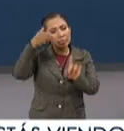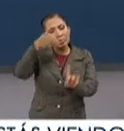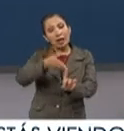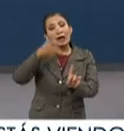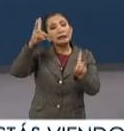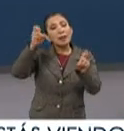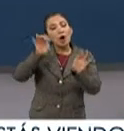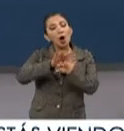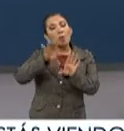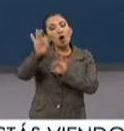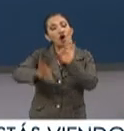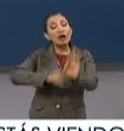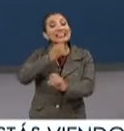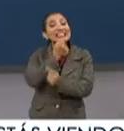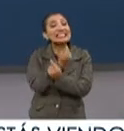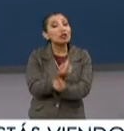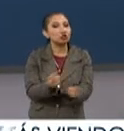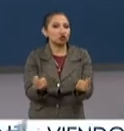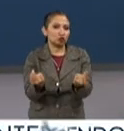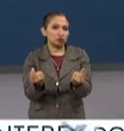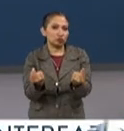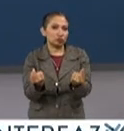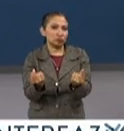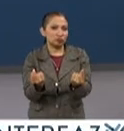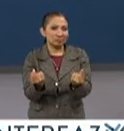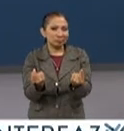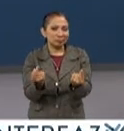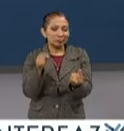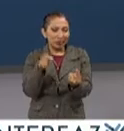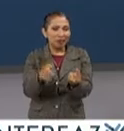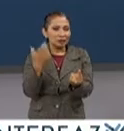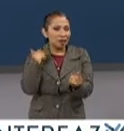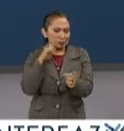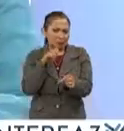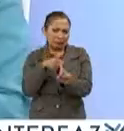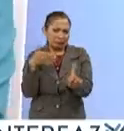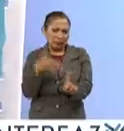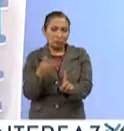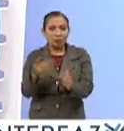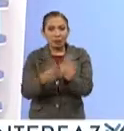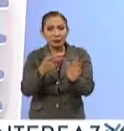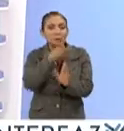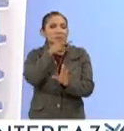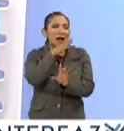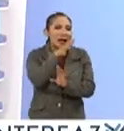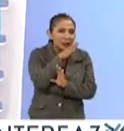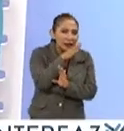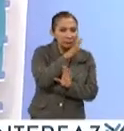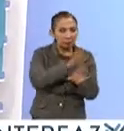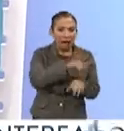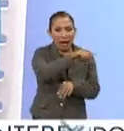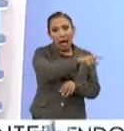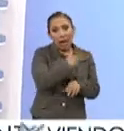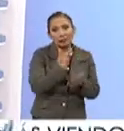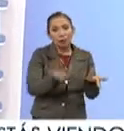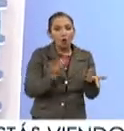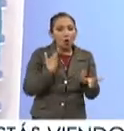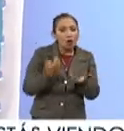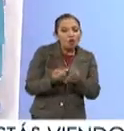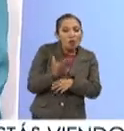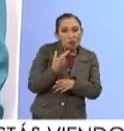cómo manejarlo con los niños, porque pues este es un caso especial, ¿no? Muchas veces los padres, sobre todo los